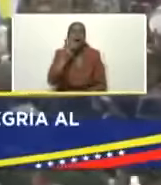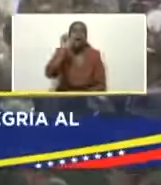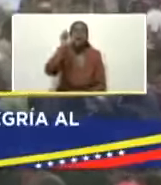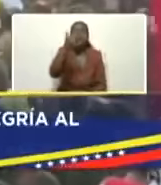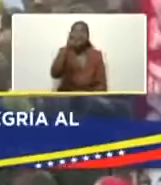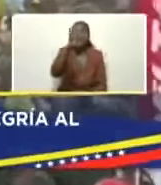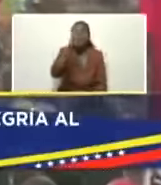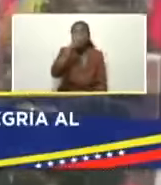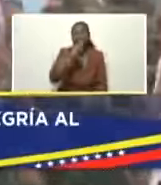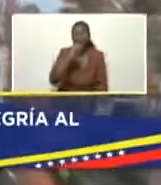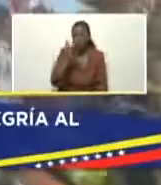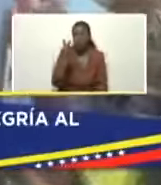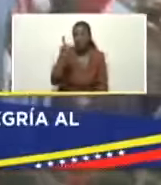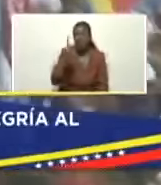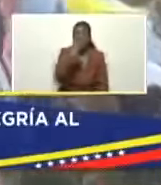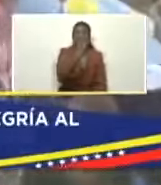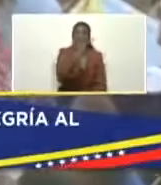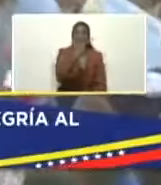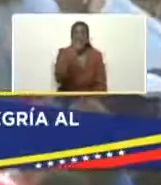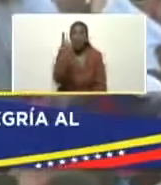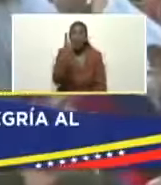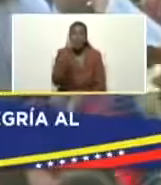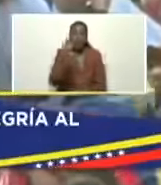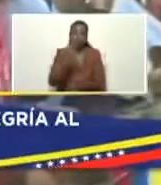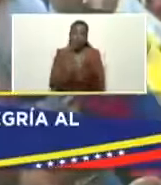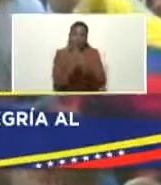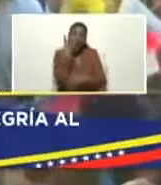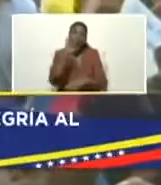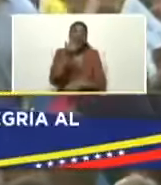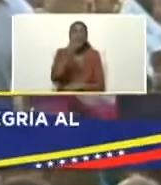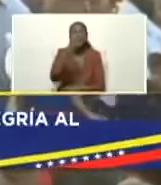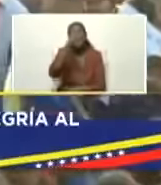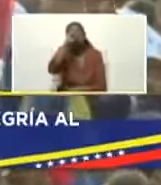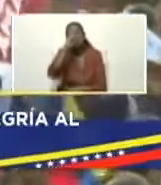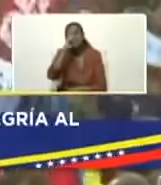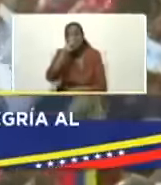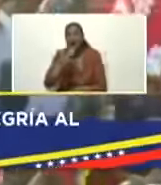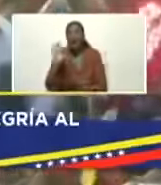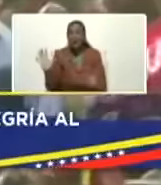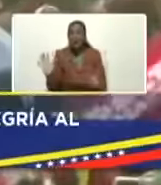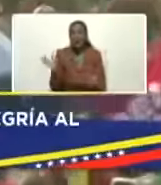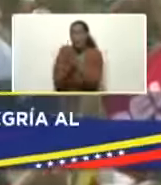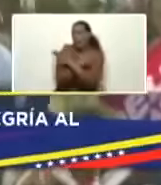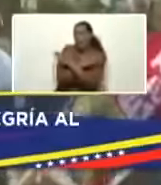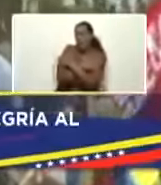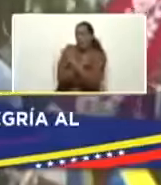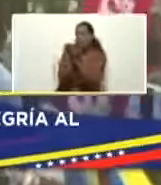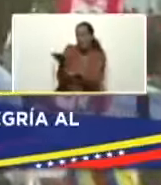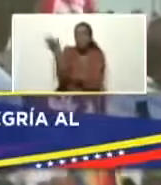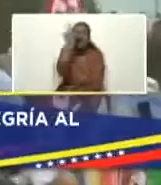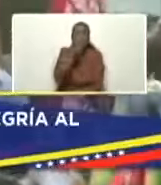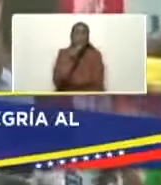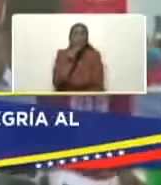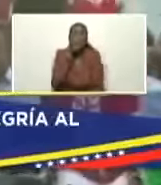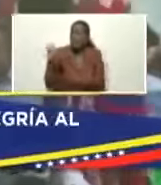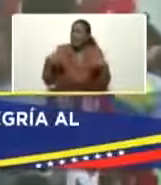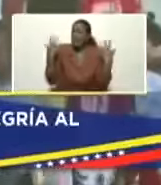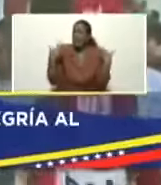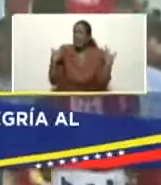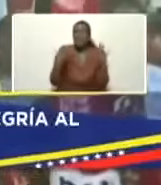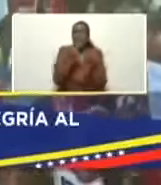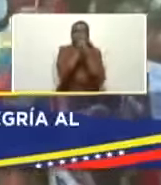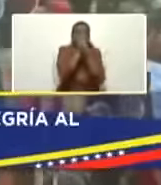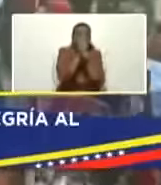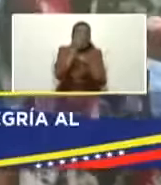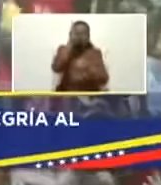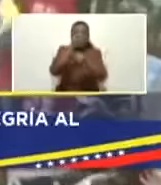años. El 31 de mayo cumple 14 años. Vamos a un aplauso a esa juventud de Tucupita,